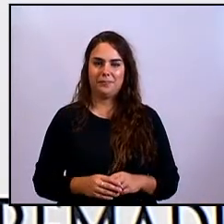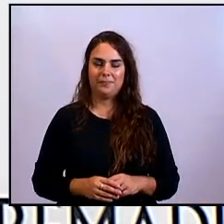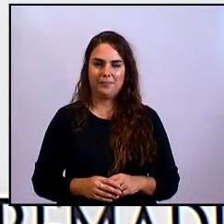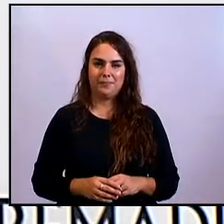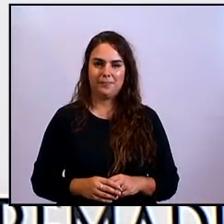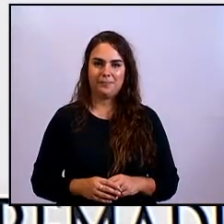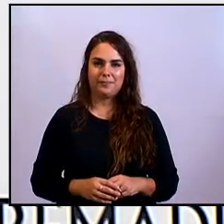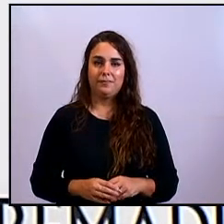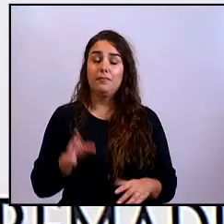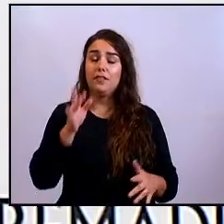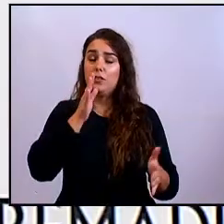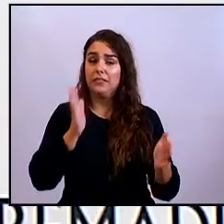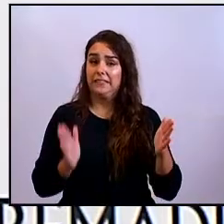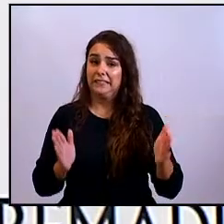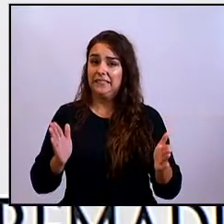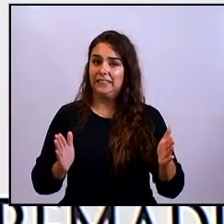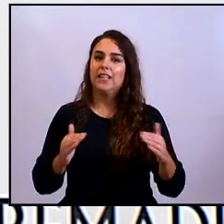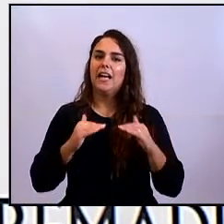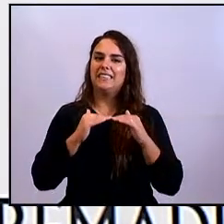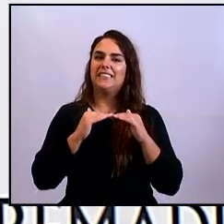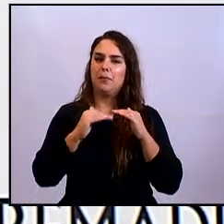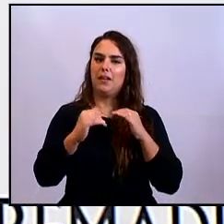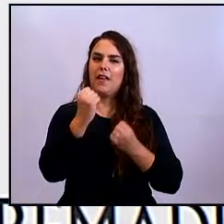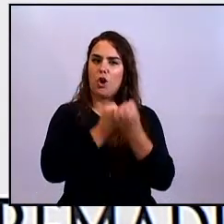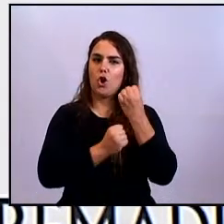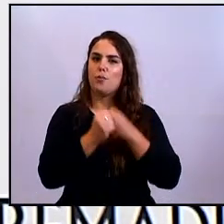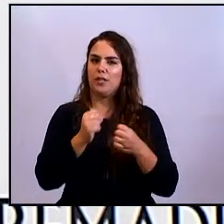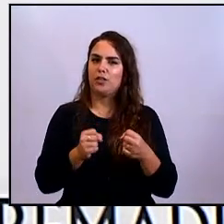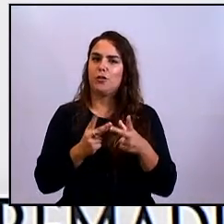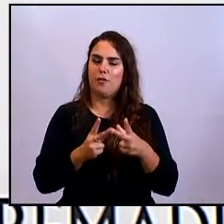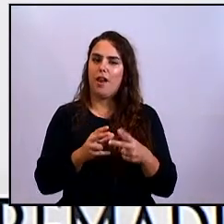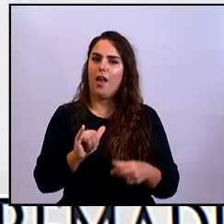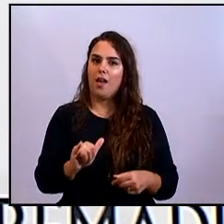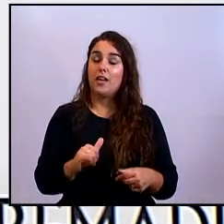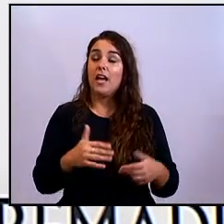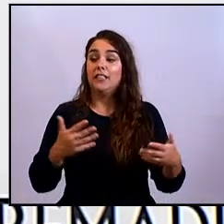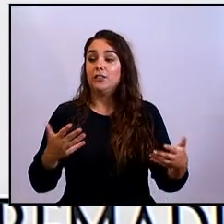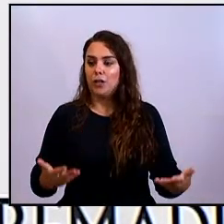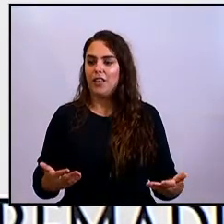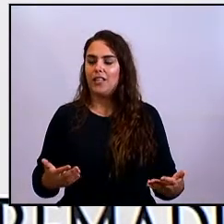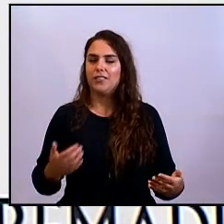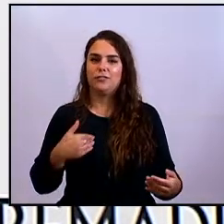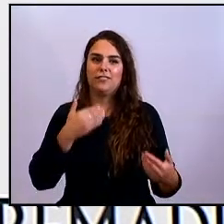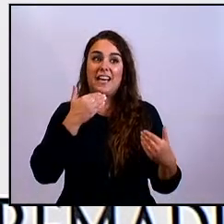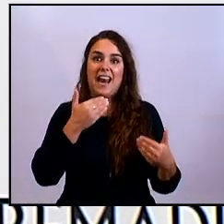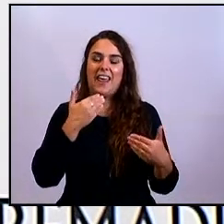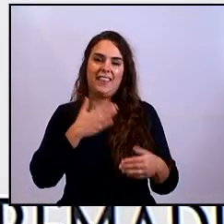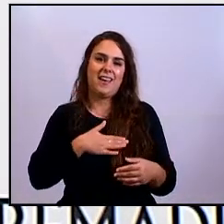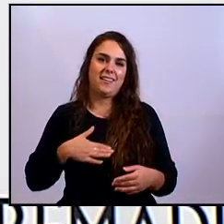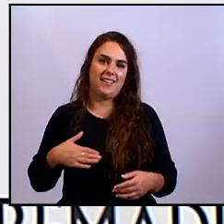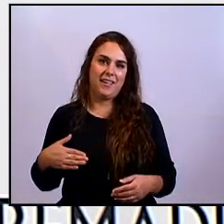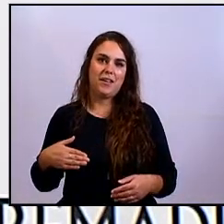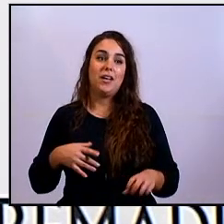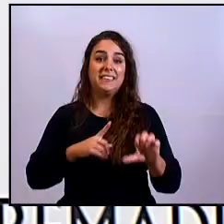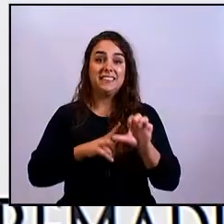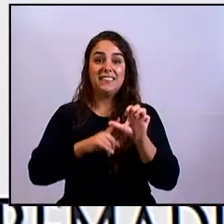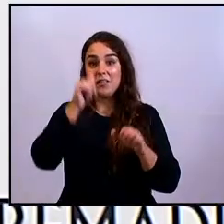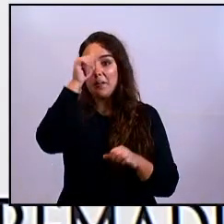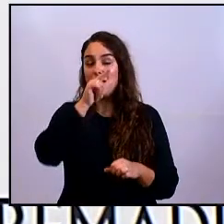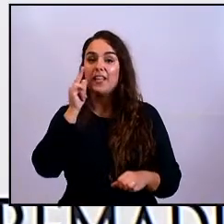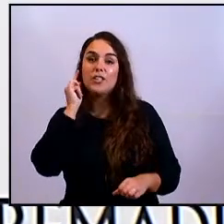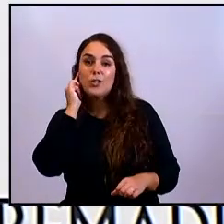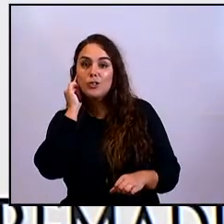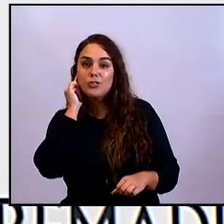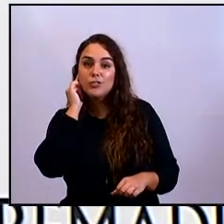Estamos viviendo un momento de estabilidad económica y social y yo también quiero agradecérselo a cada extremeña y a cada extremeño